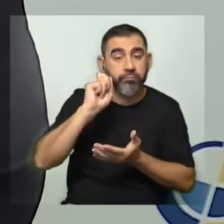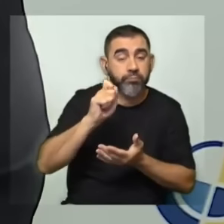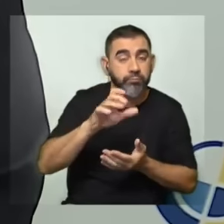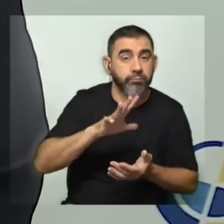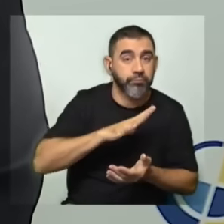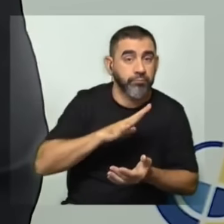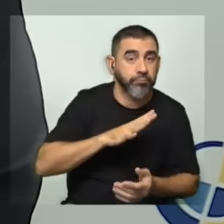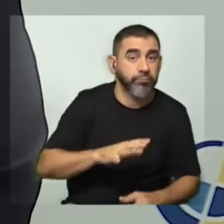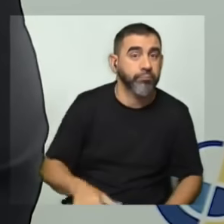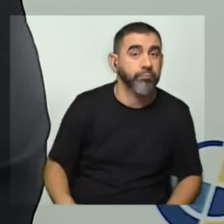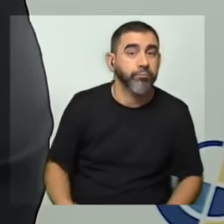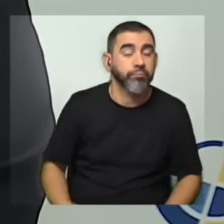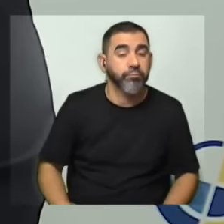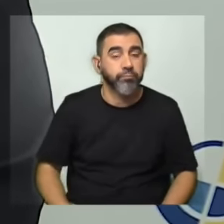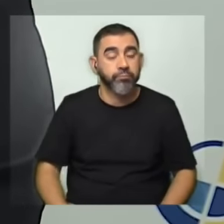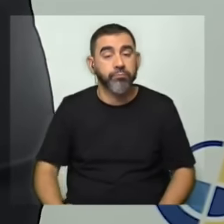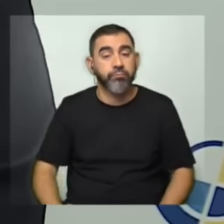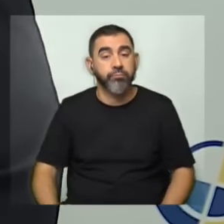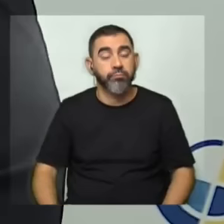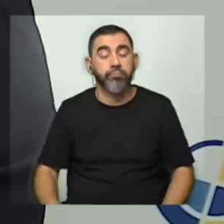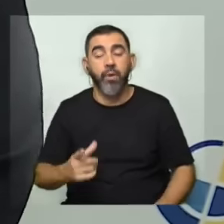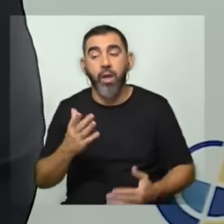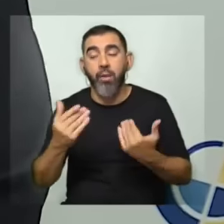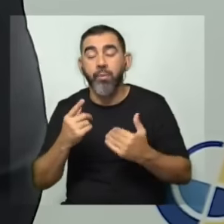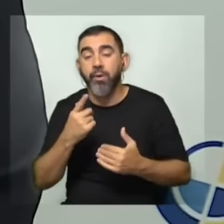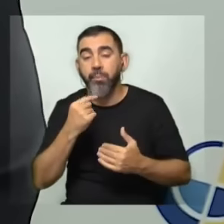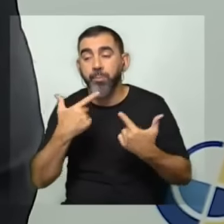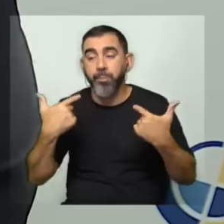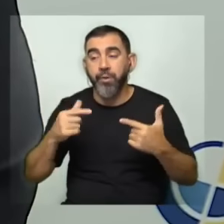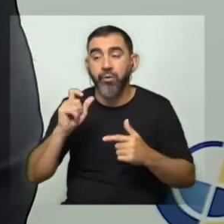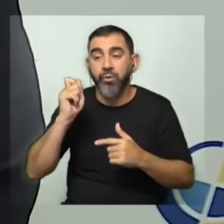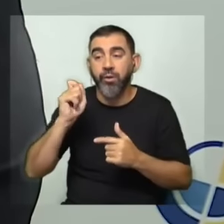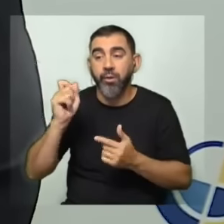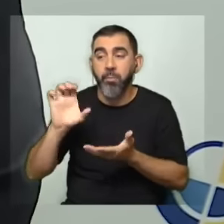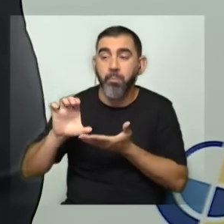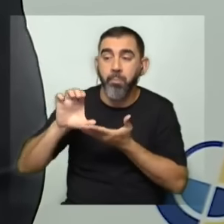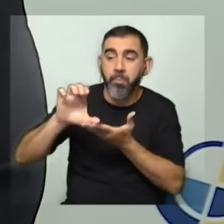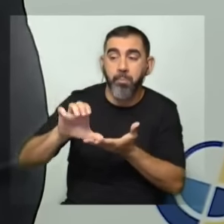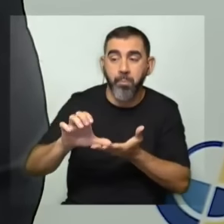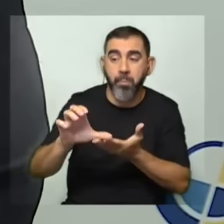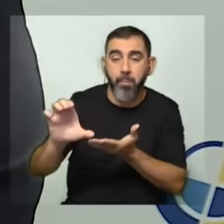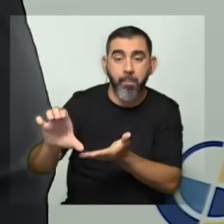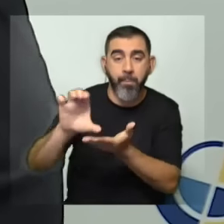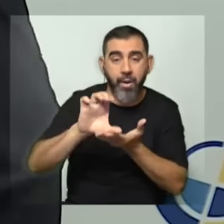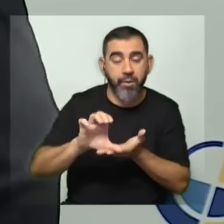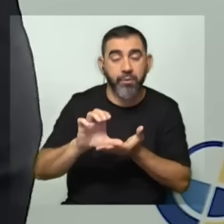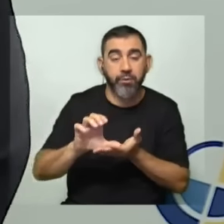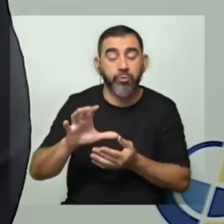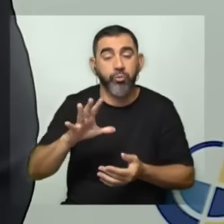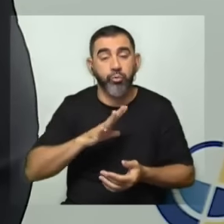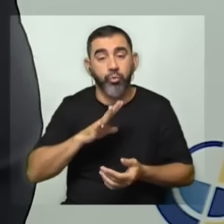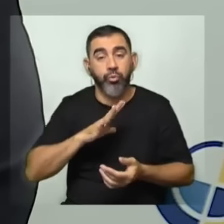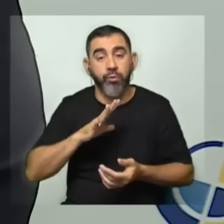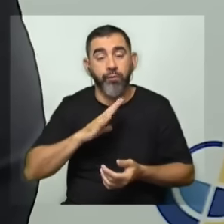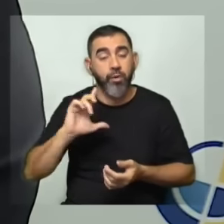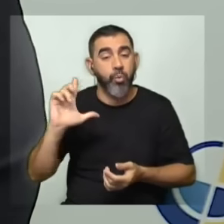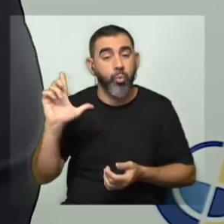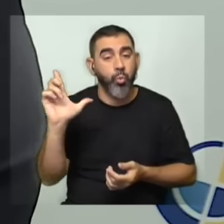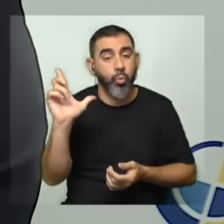momento en conversación con el Ministerio del interior y el gobierno para ver eh De dónde provienen los recursos Así que aún no tenemos